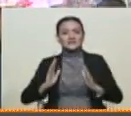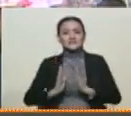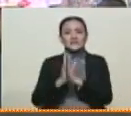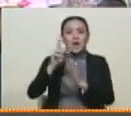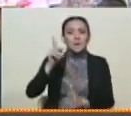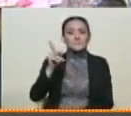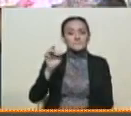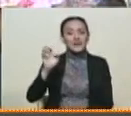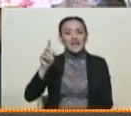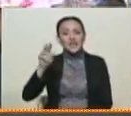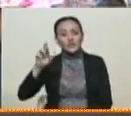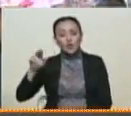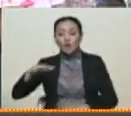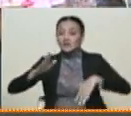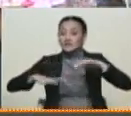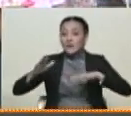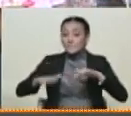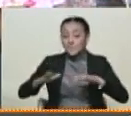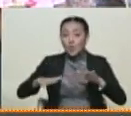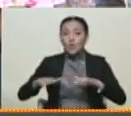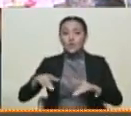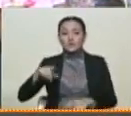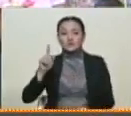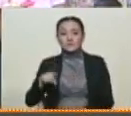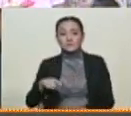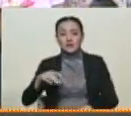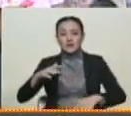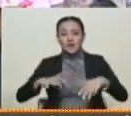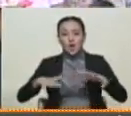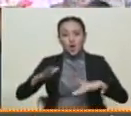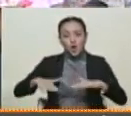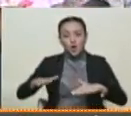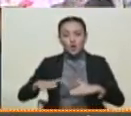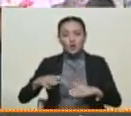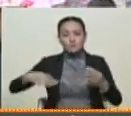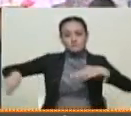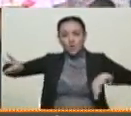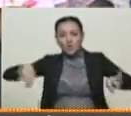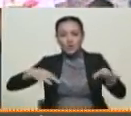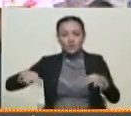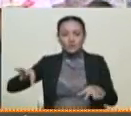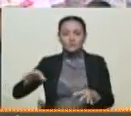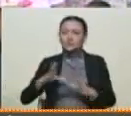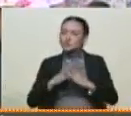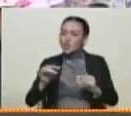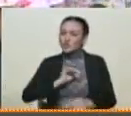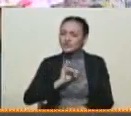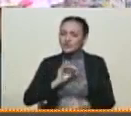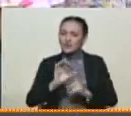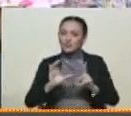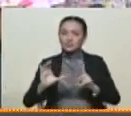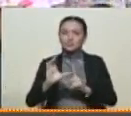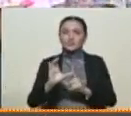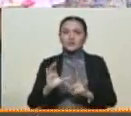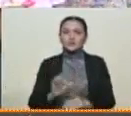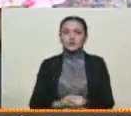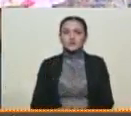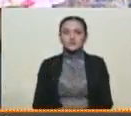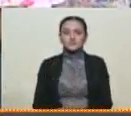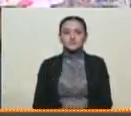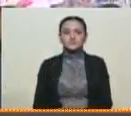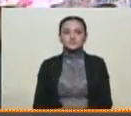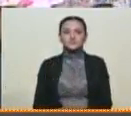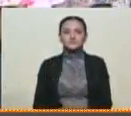de Curiepe y de todo Barlovento, igual que nuestro joropo tuyero, igual que todas nuestras identidades culturales.